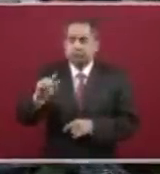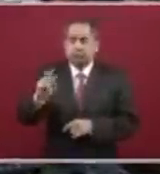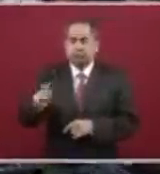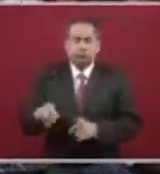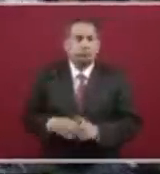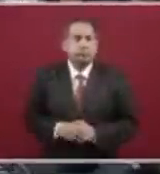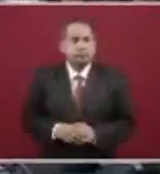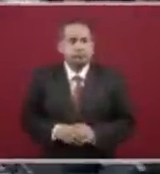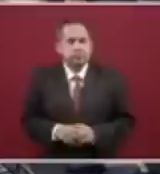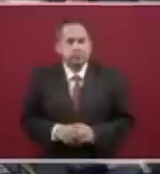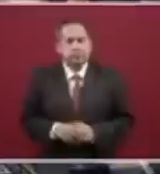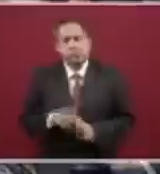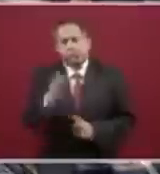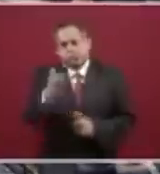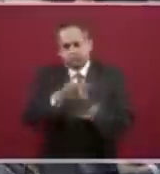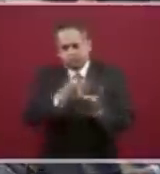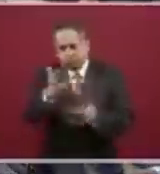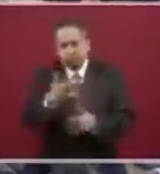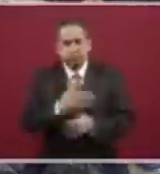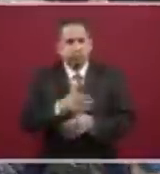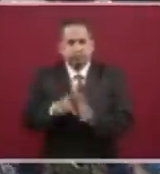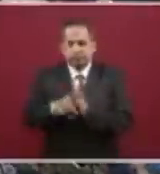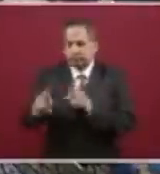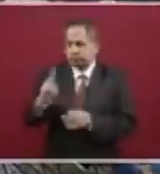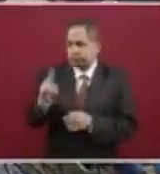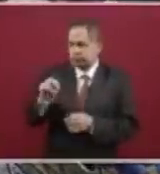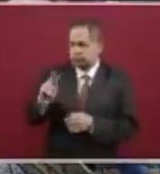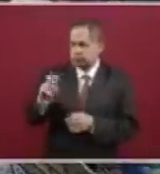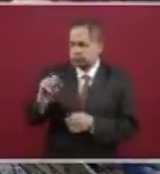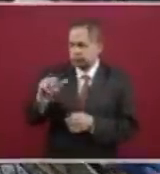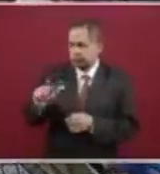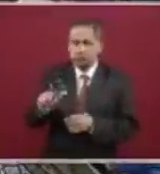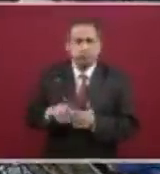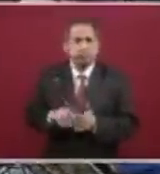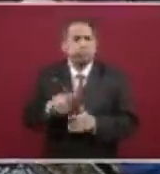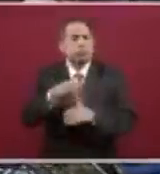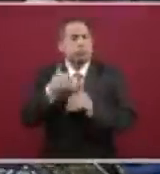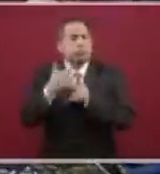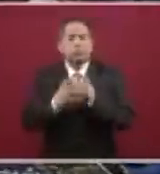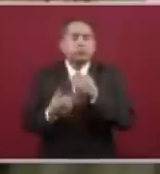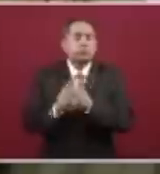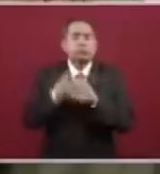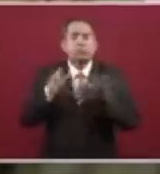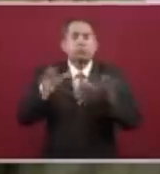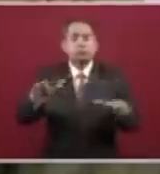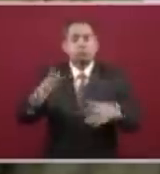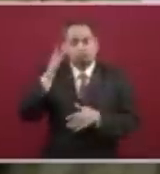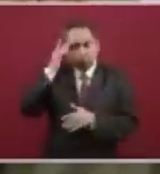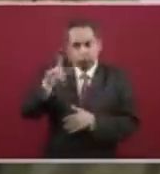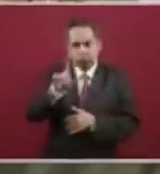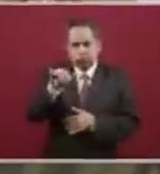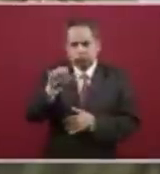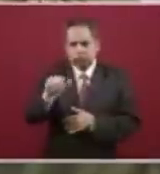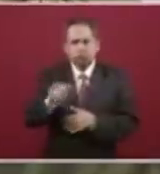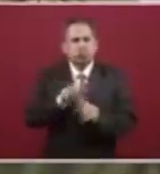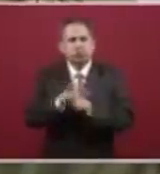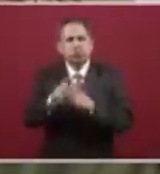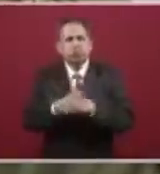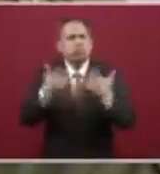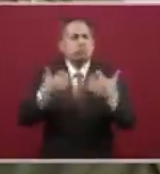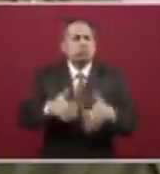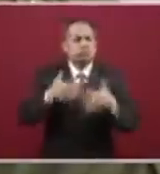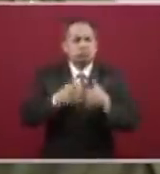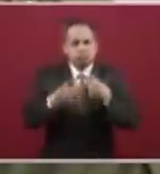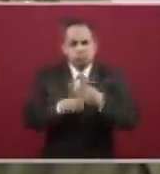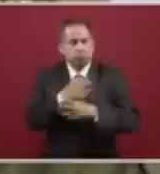universal yo quisiera preguntarle en este asunto de la construcción del nuevo aeropuerto de santa lucia que empresas van a participar